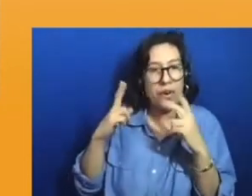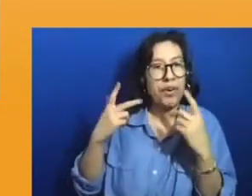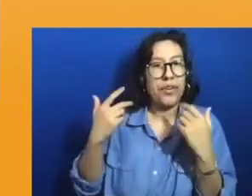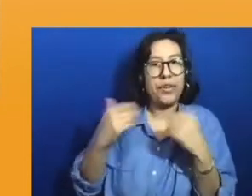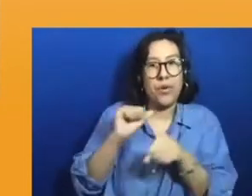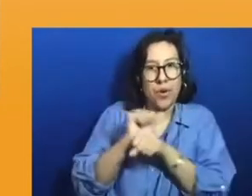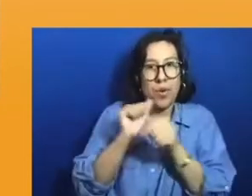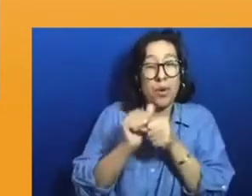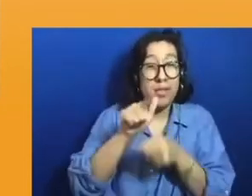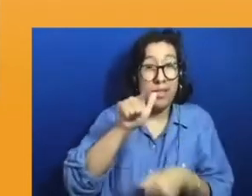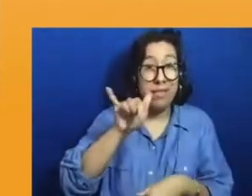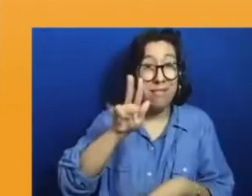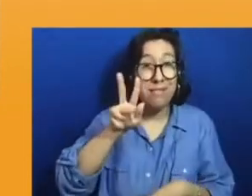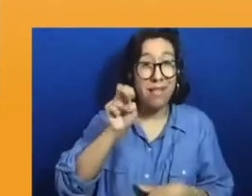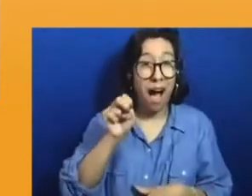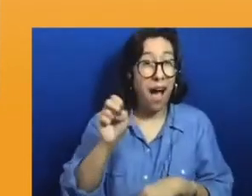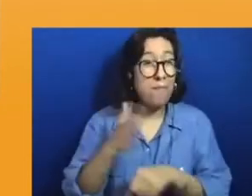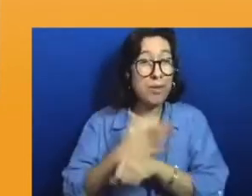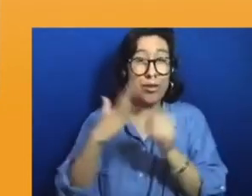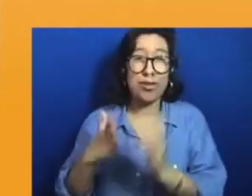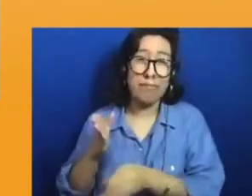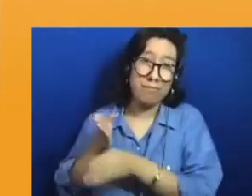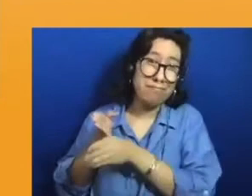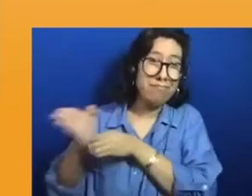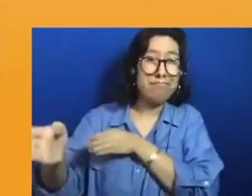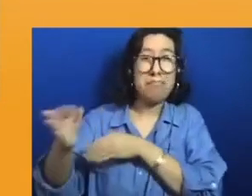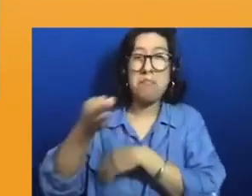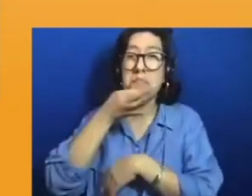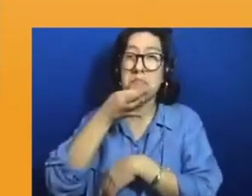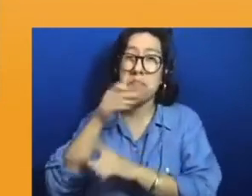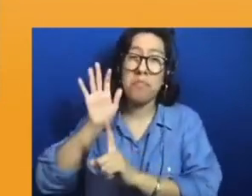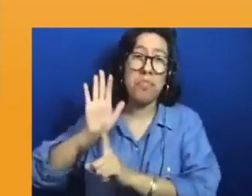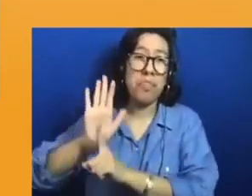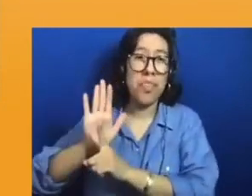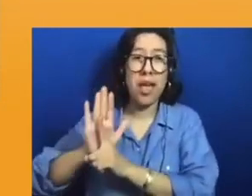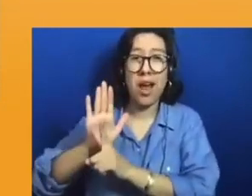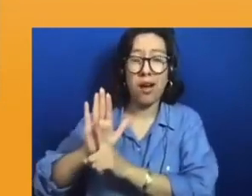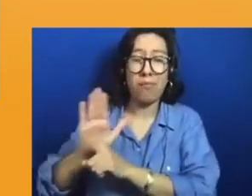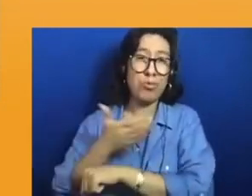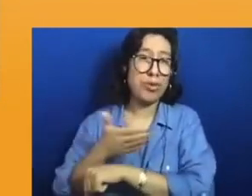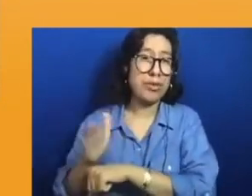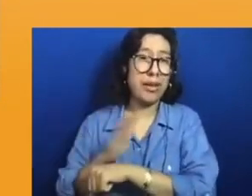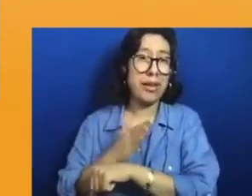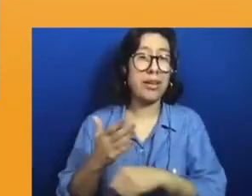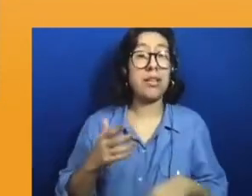varias personas tocando música en vivo que eran los mejores en su área.